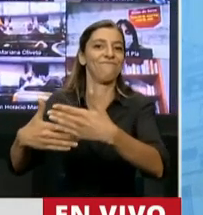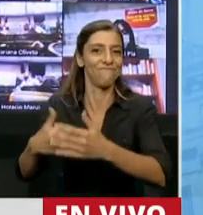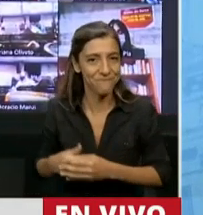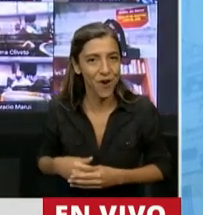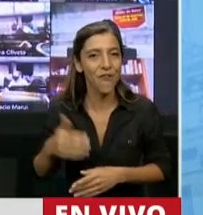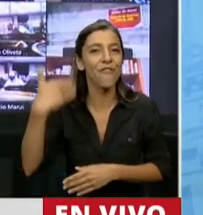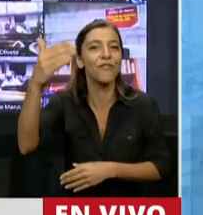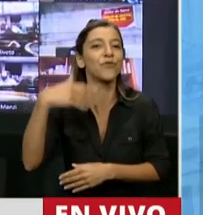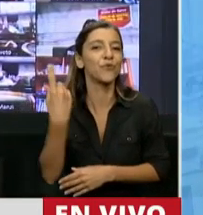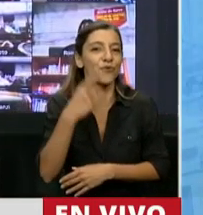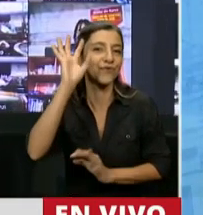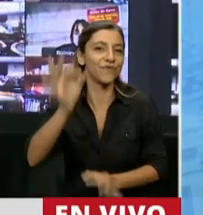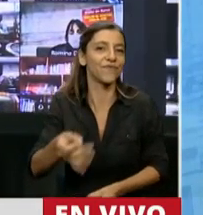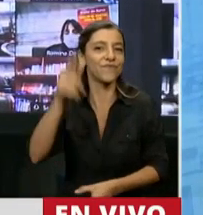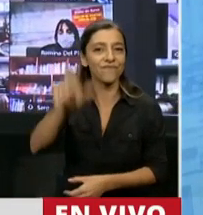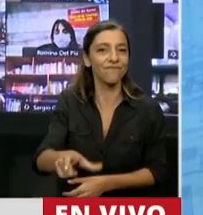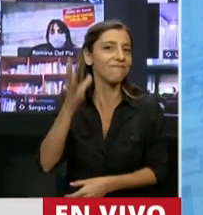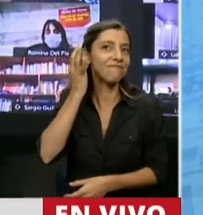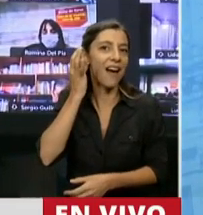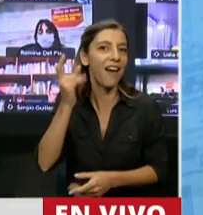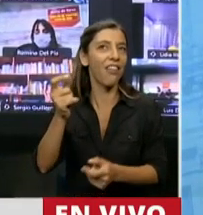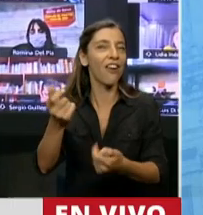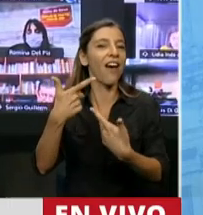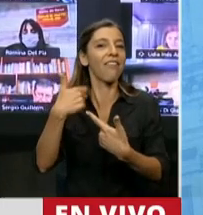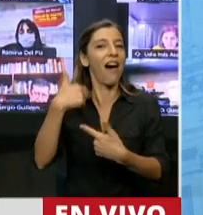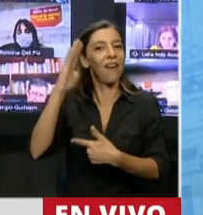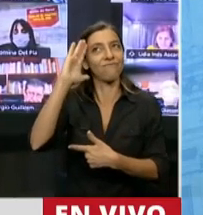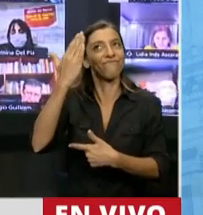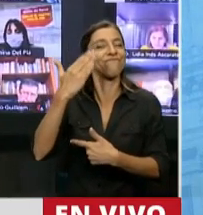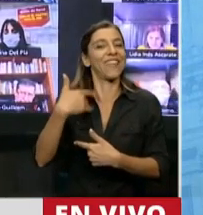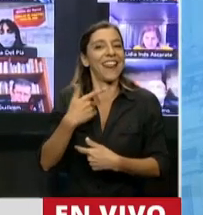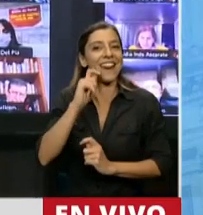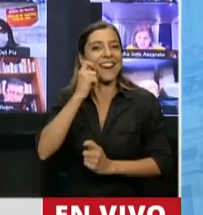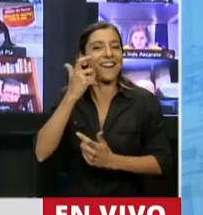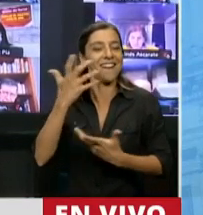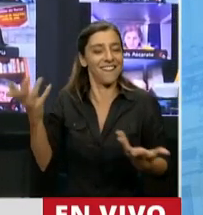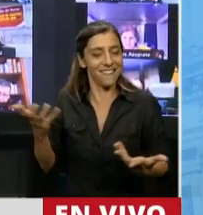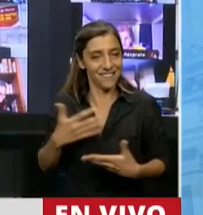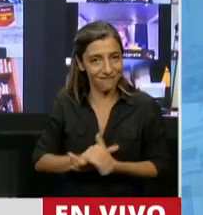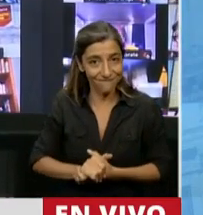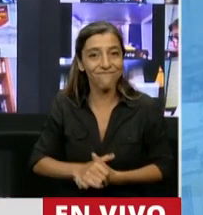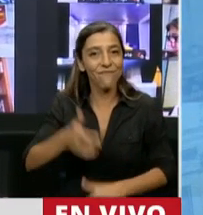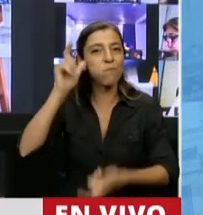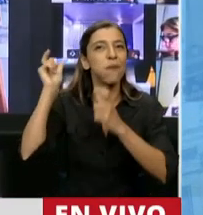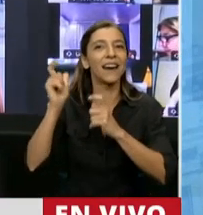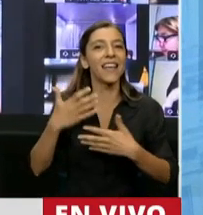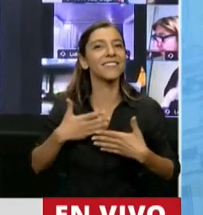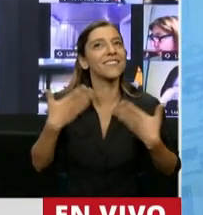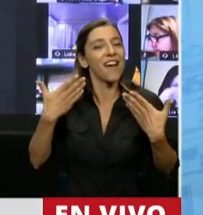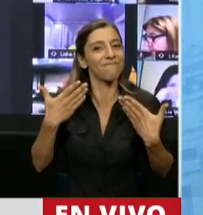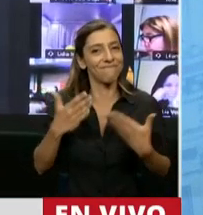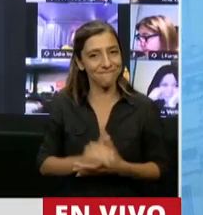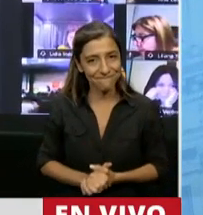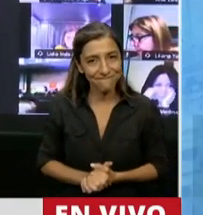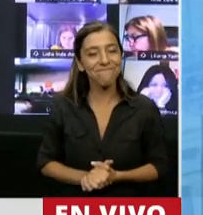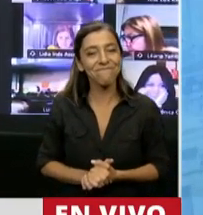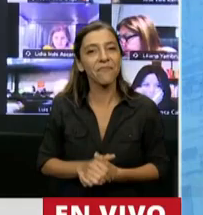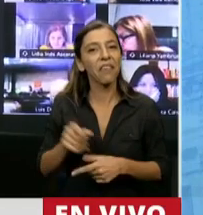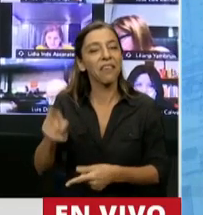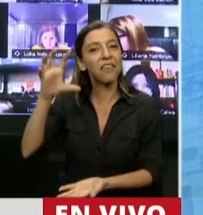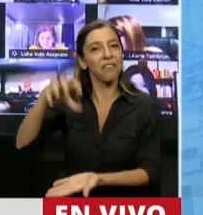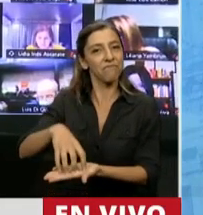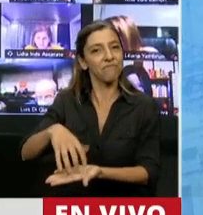recuerdos, vamos a tener buenas experiencias y vamos a tener un lugar de cultura donde todos